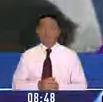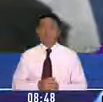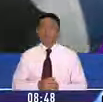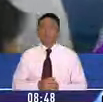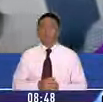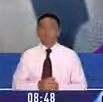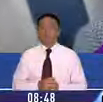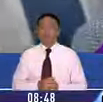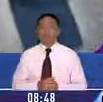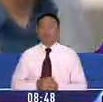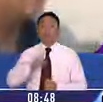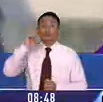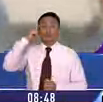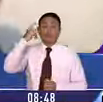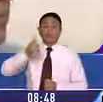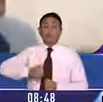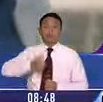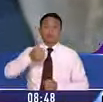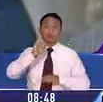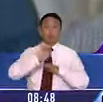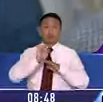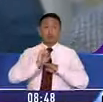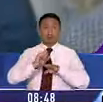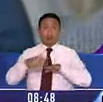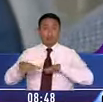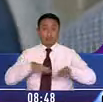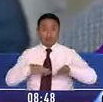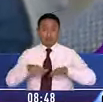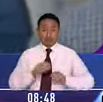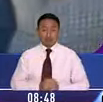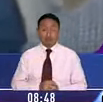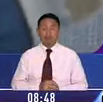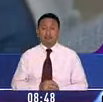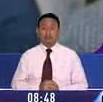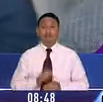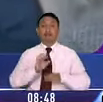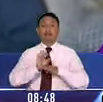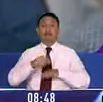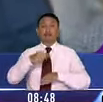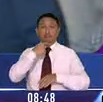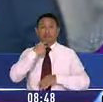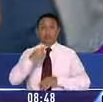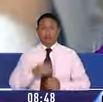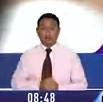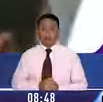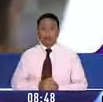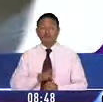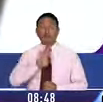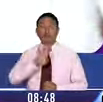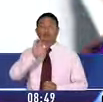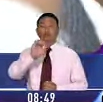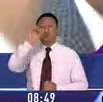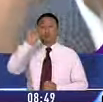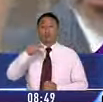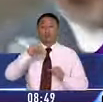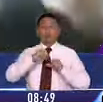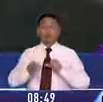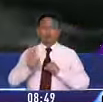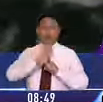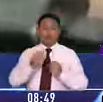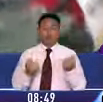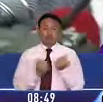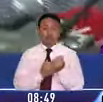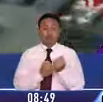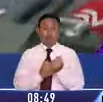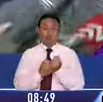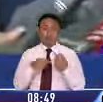Esta gran obra que el gobierno del Ecuador ha estado haciendo, el pueblo lo ha manifestado, un 4% de aceptación de la asamblea le dice